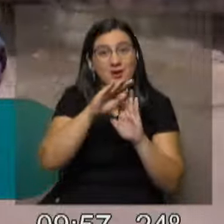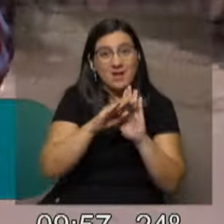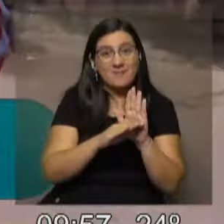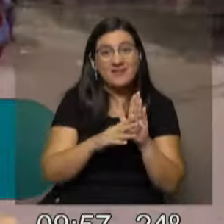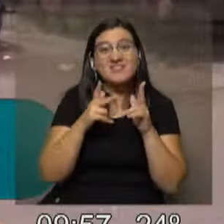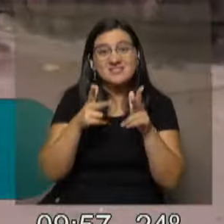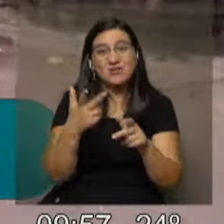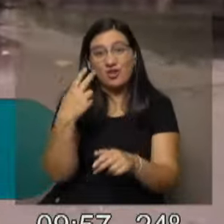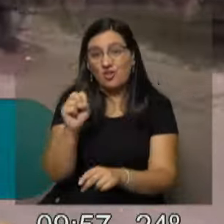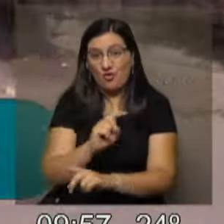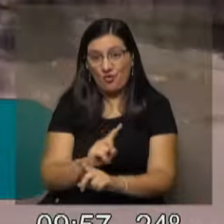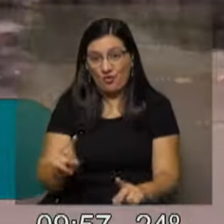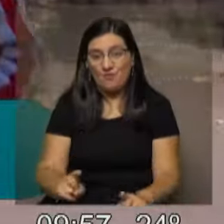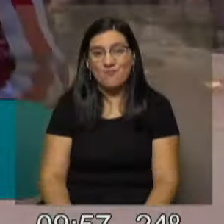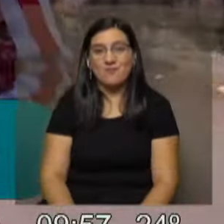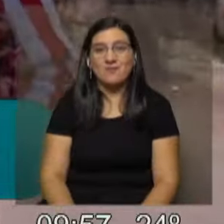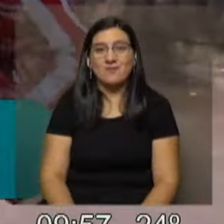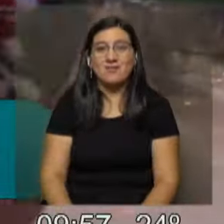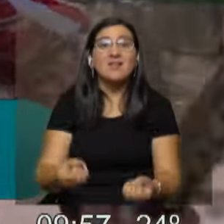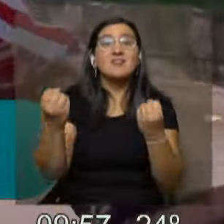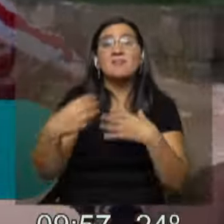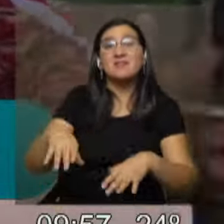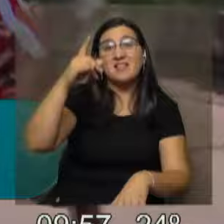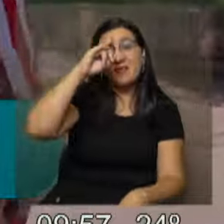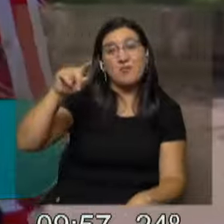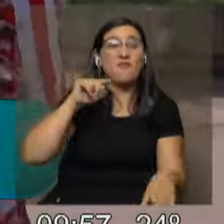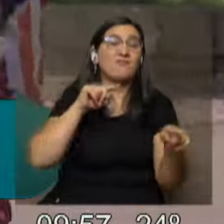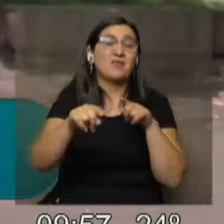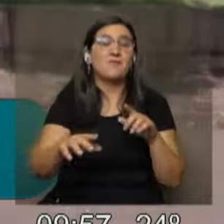pero que... ya nos va a tocar, ya se nos va a dar, ¿eh? Te perdiste al demonio en vivo.